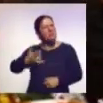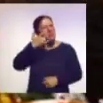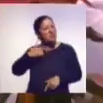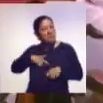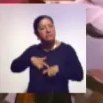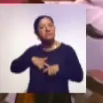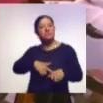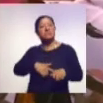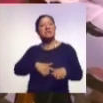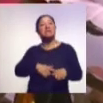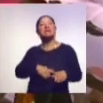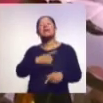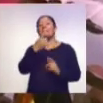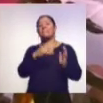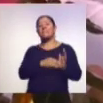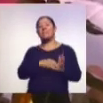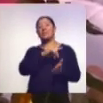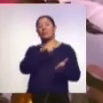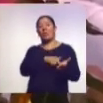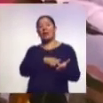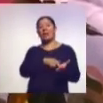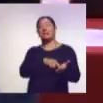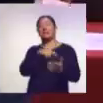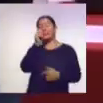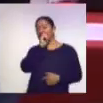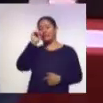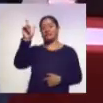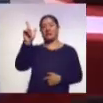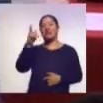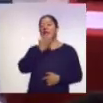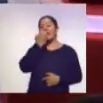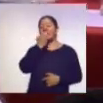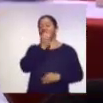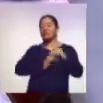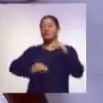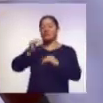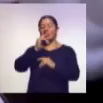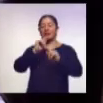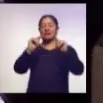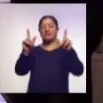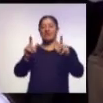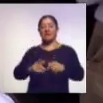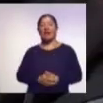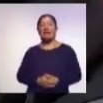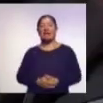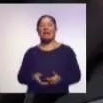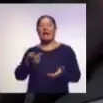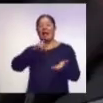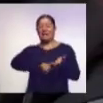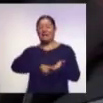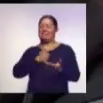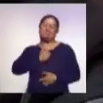1,000 lugares de desempeño en educación superior en Tlaxcala. Me da mucho